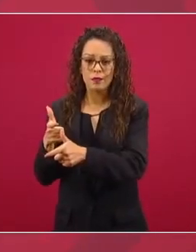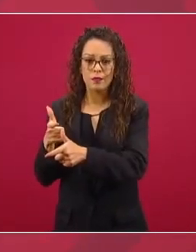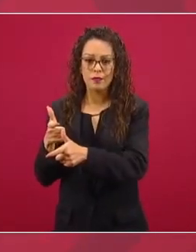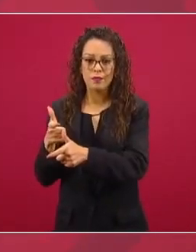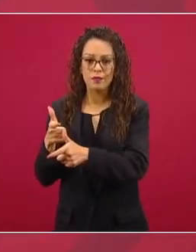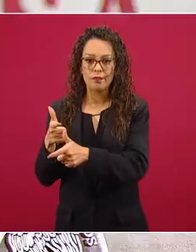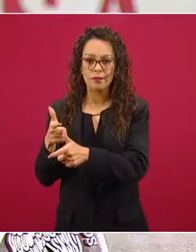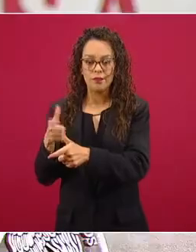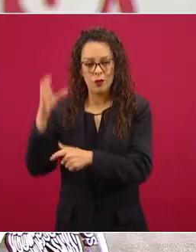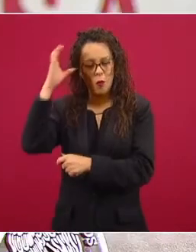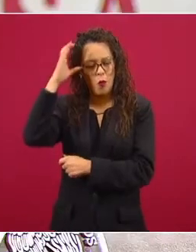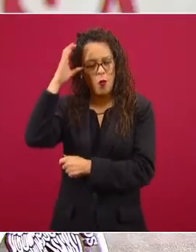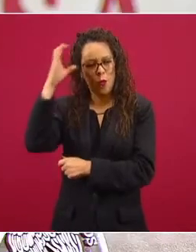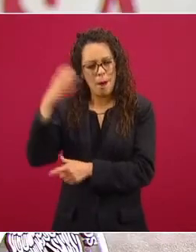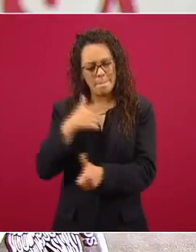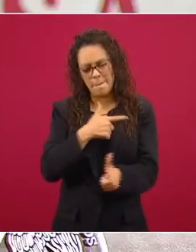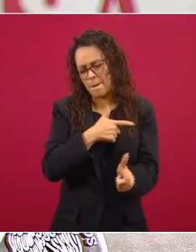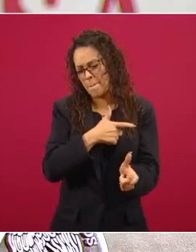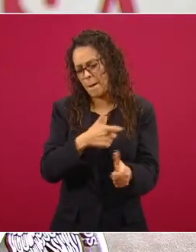masacres.